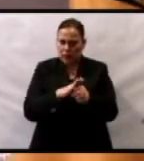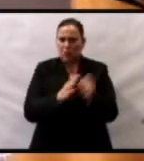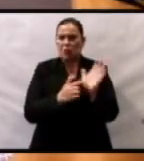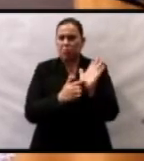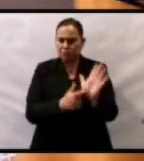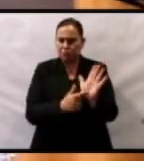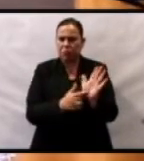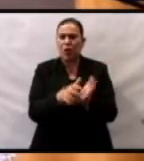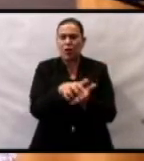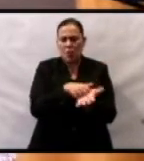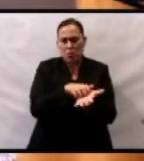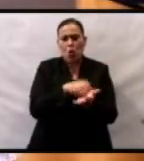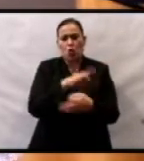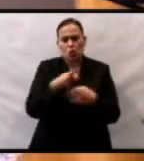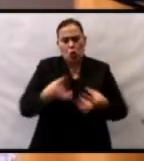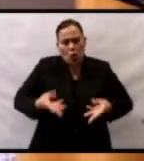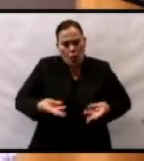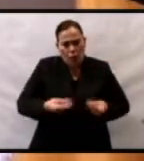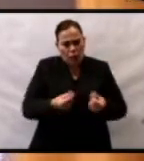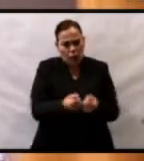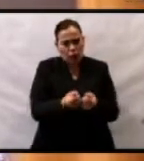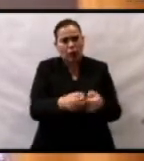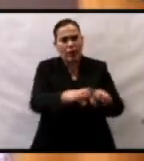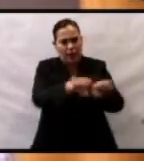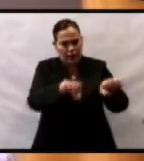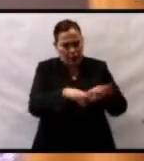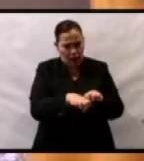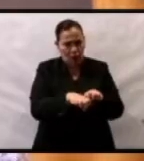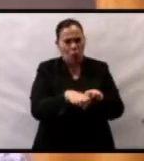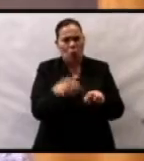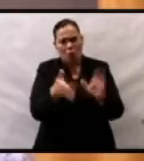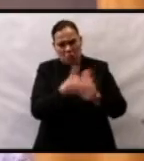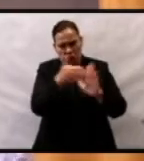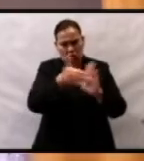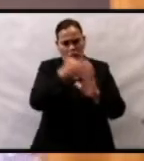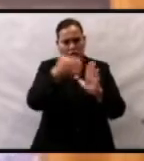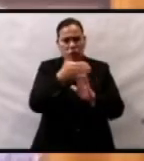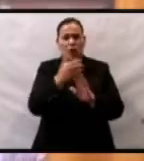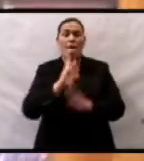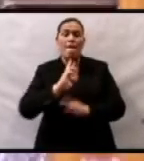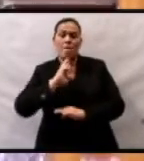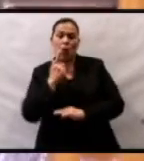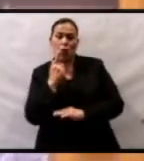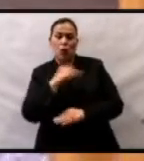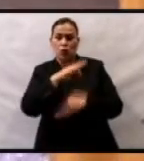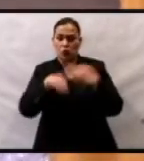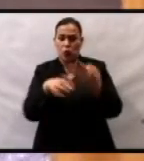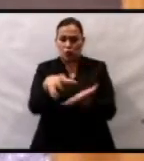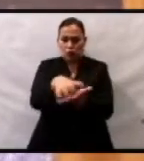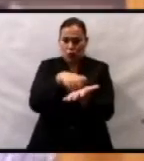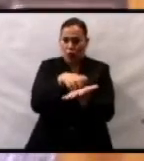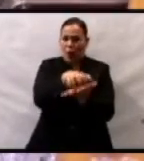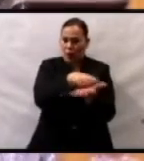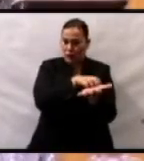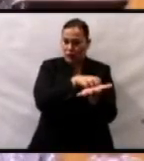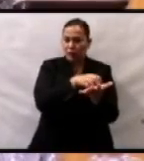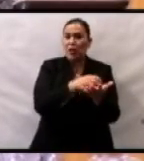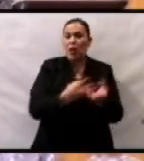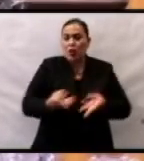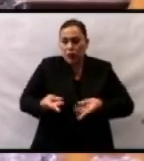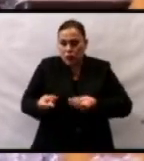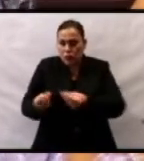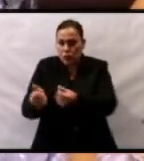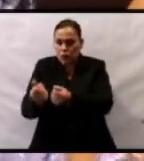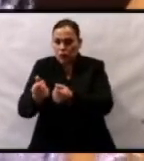operativo en equipamiento e infraestructura. Mejoró su recaudación, hizo inversiones en redes de